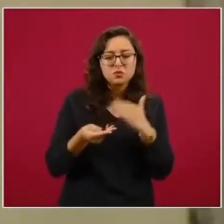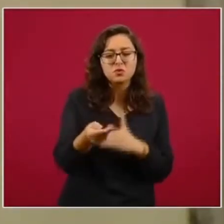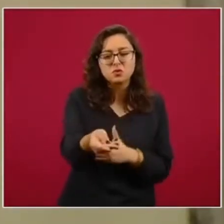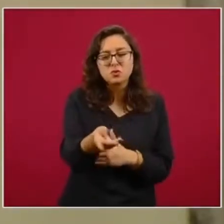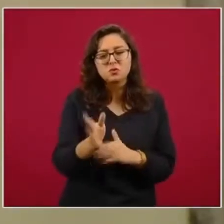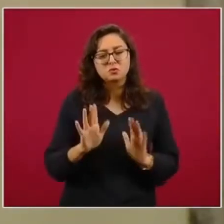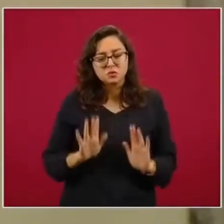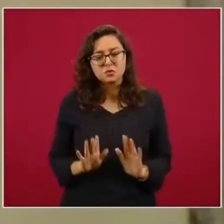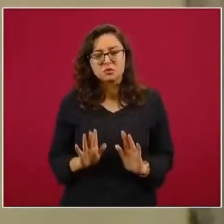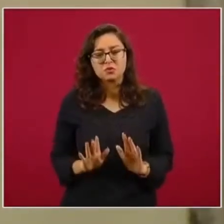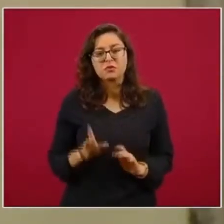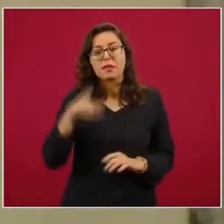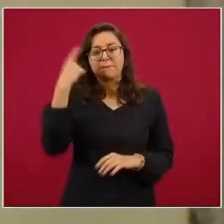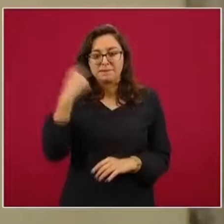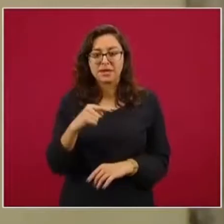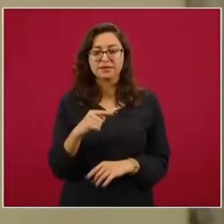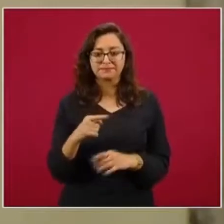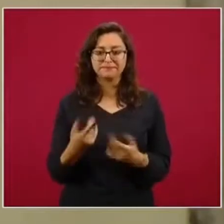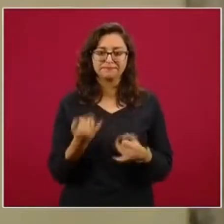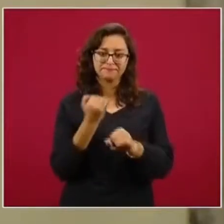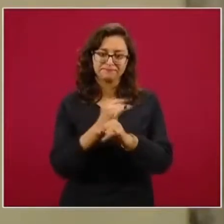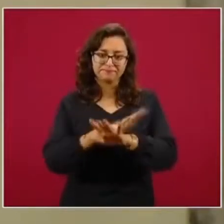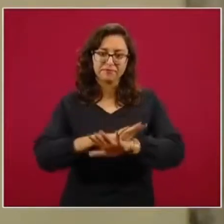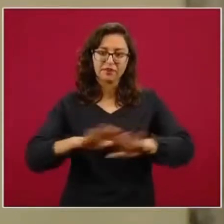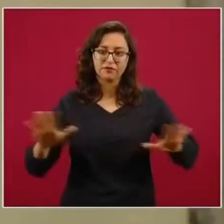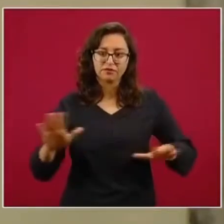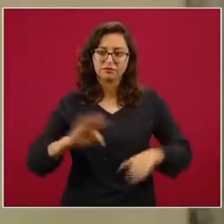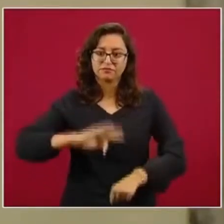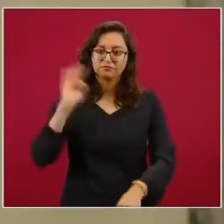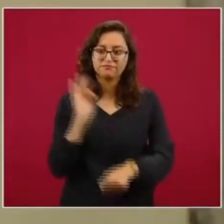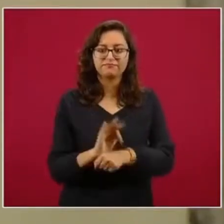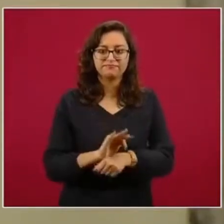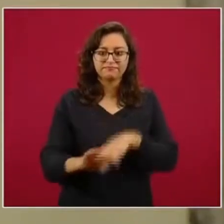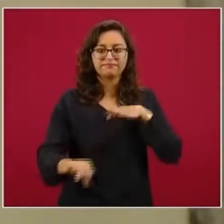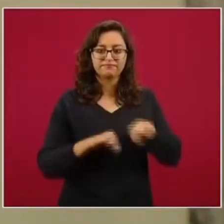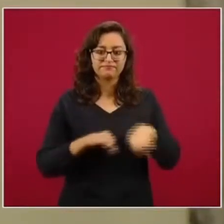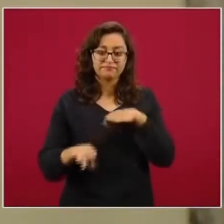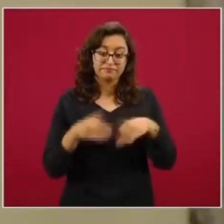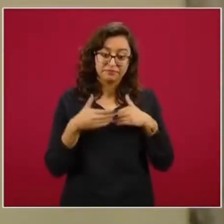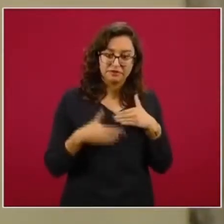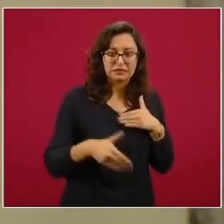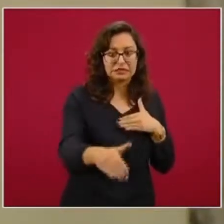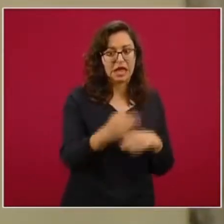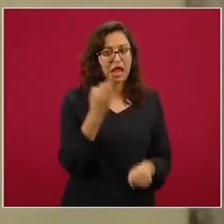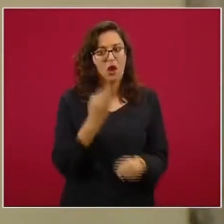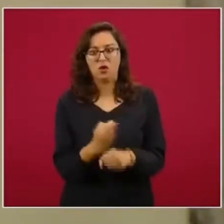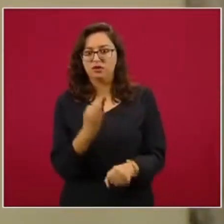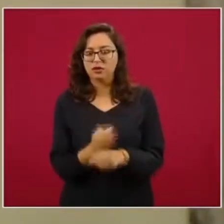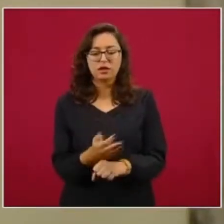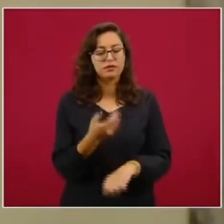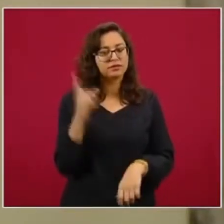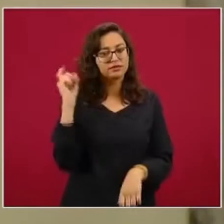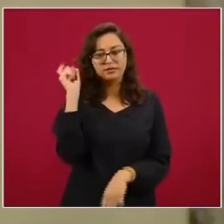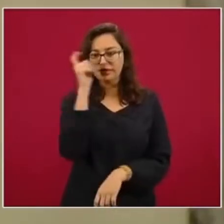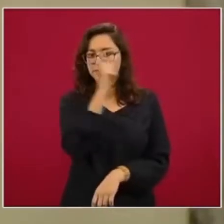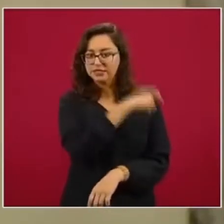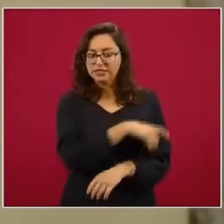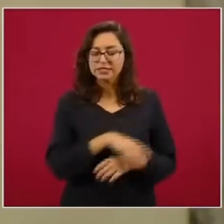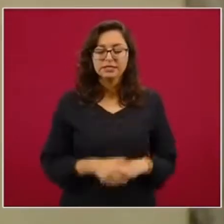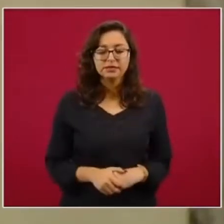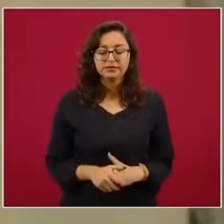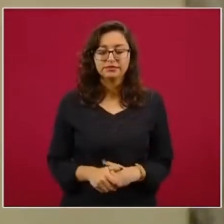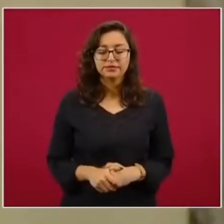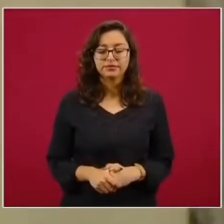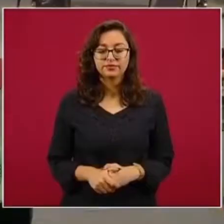siempre pensando en el beneficio que puede traer para el empleo, ahora que es un momento complicado en el país. Hoy